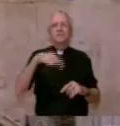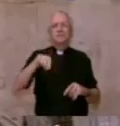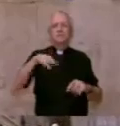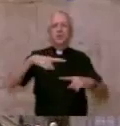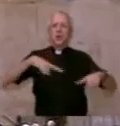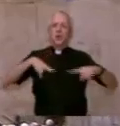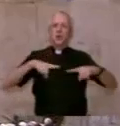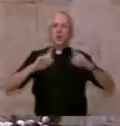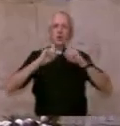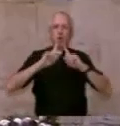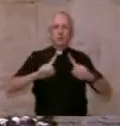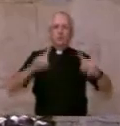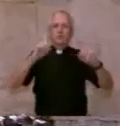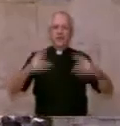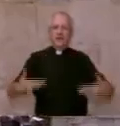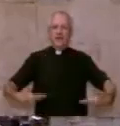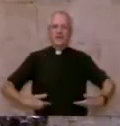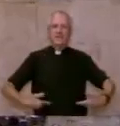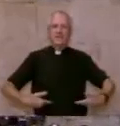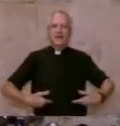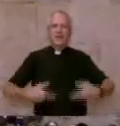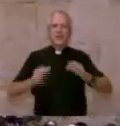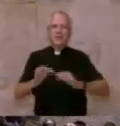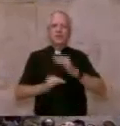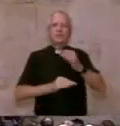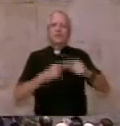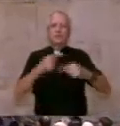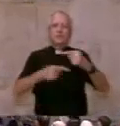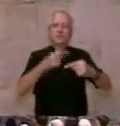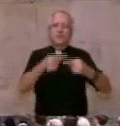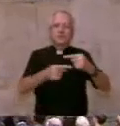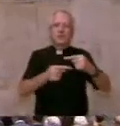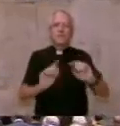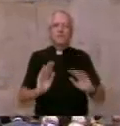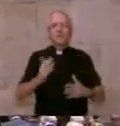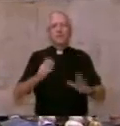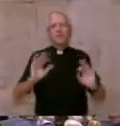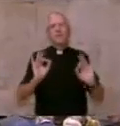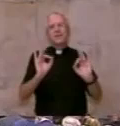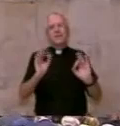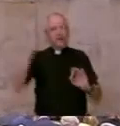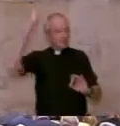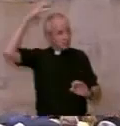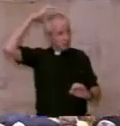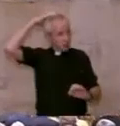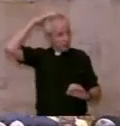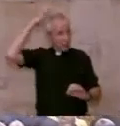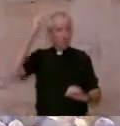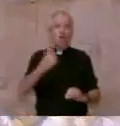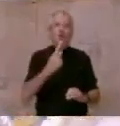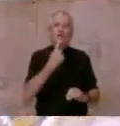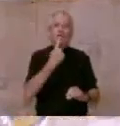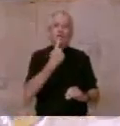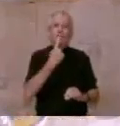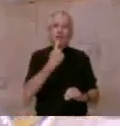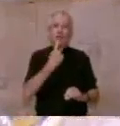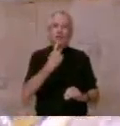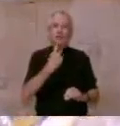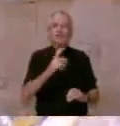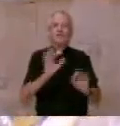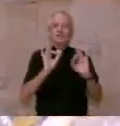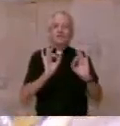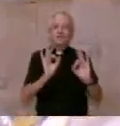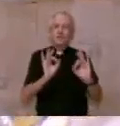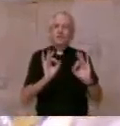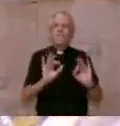catedral, otorgando a sus sucesores el privilegio de llevar solideo de color cardenalicio, como lo han hecho el actual arzobispo de